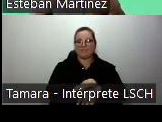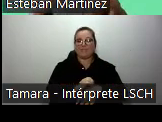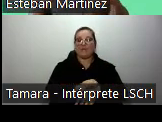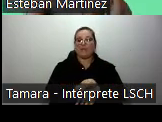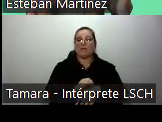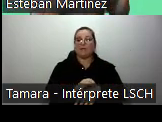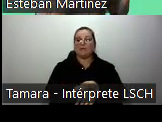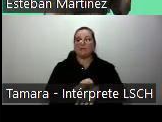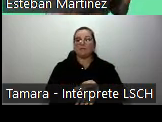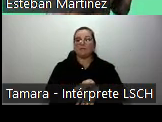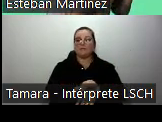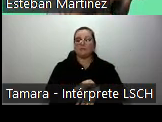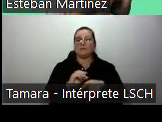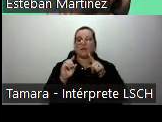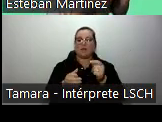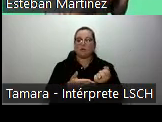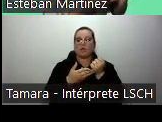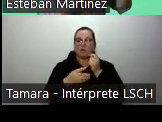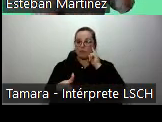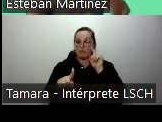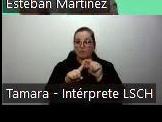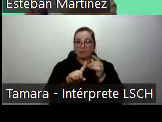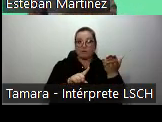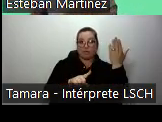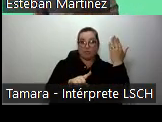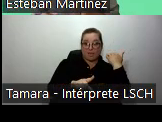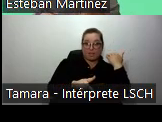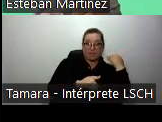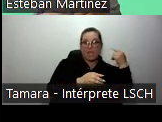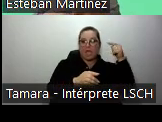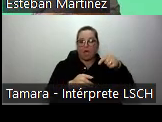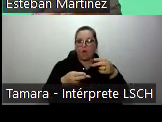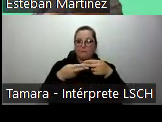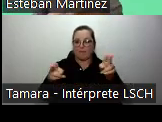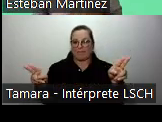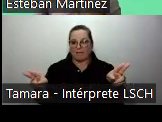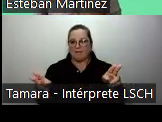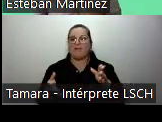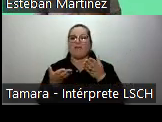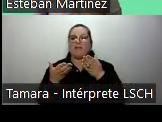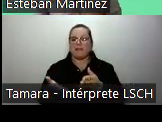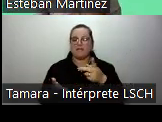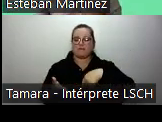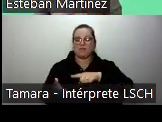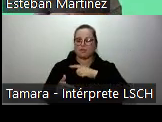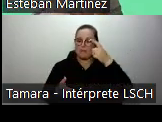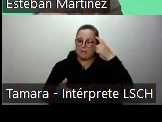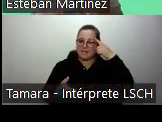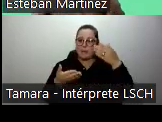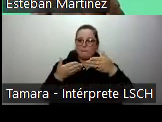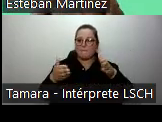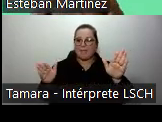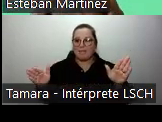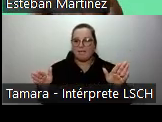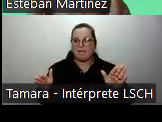eh pasar de los objetivos que yo les mostré antes a una meta y siempre nosotros pensamos en metas la verdad o sea